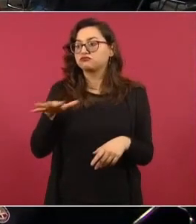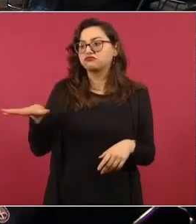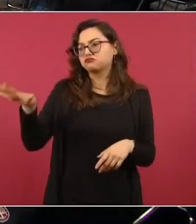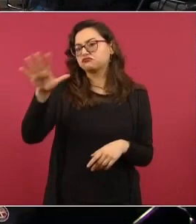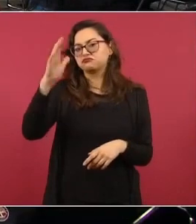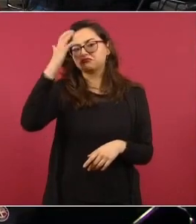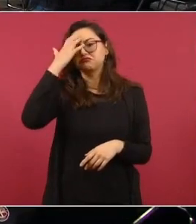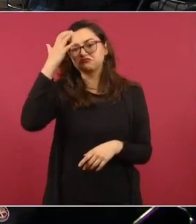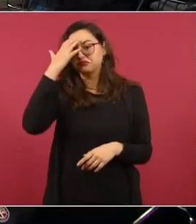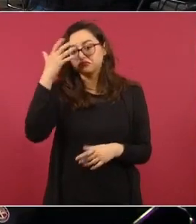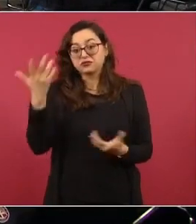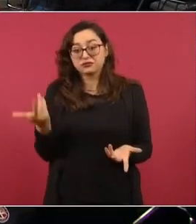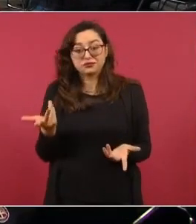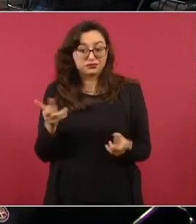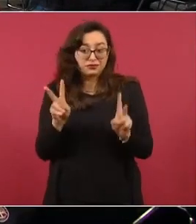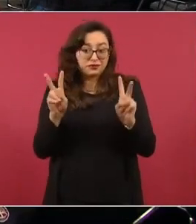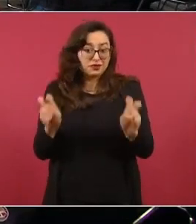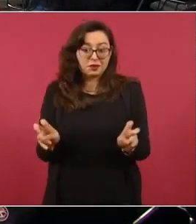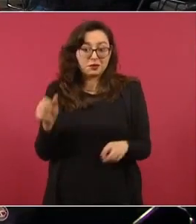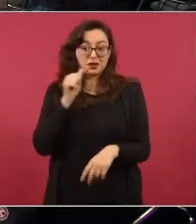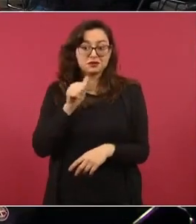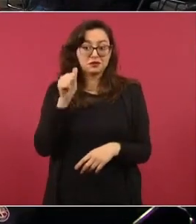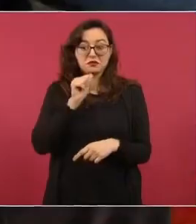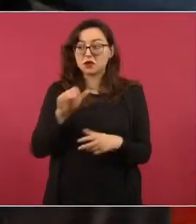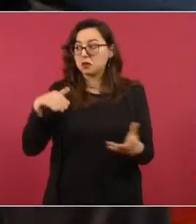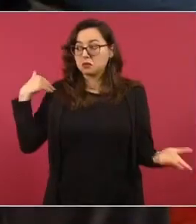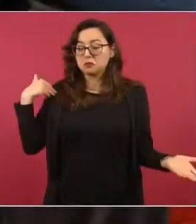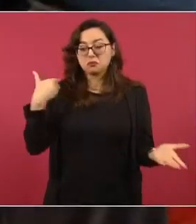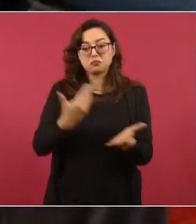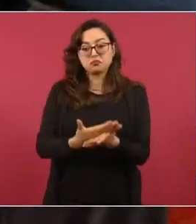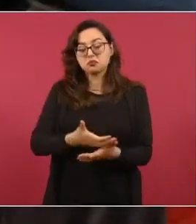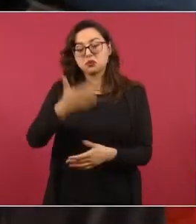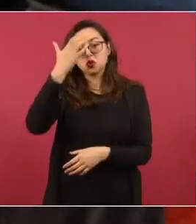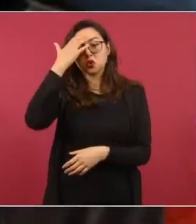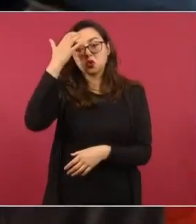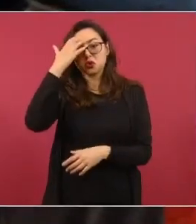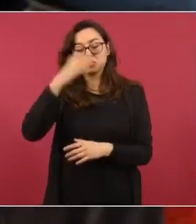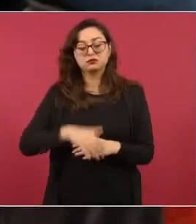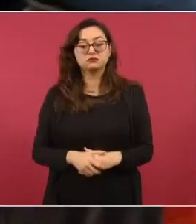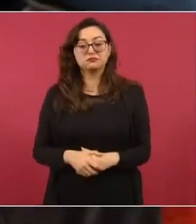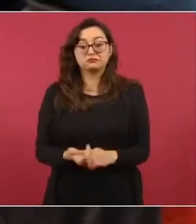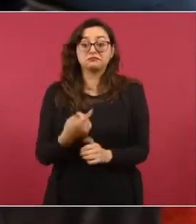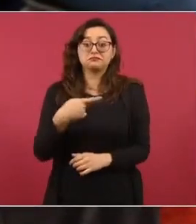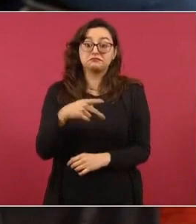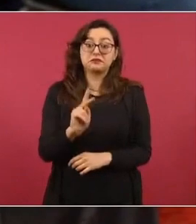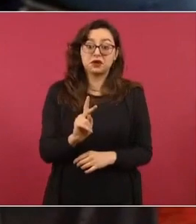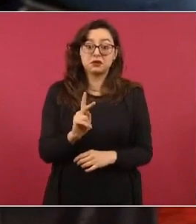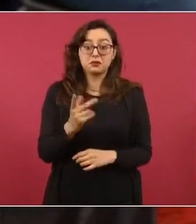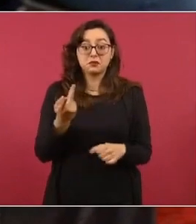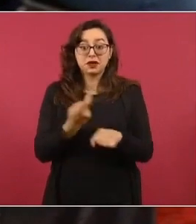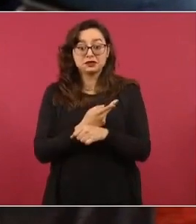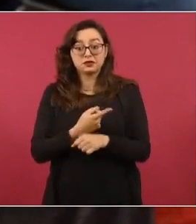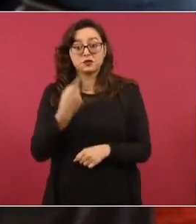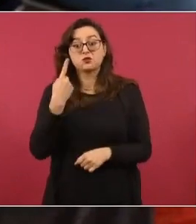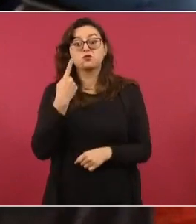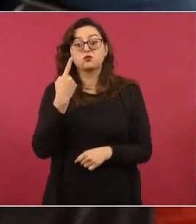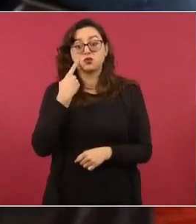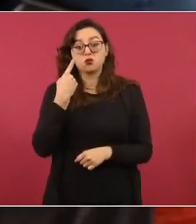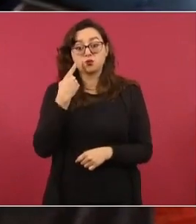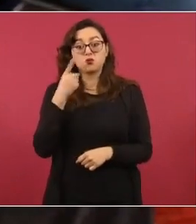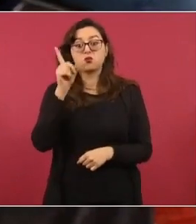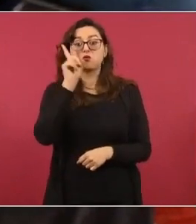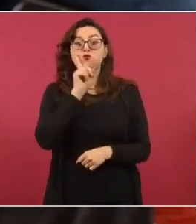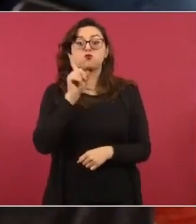nuevo, es algo que se ha conocido todo el tiempo. Sin embargo, la jueza Claudia Hurtado de Mendoza,